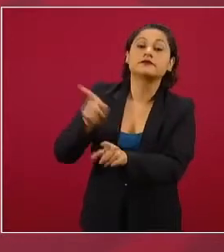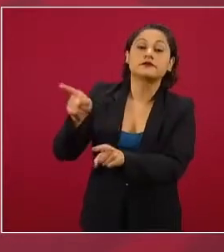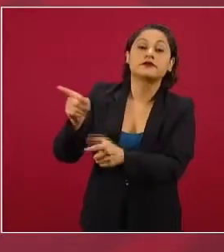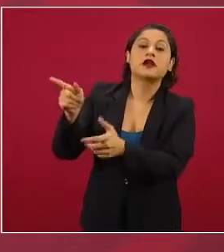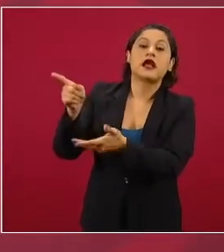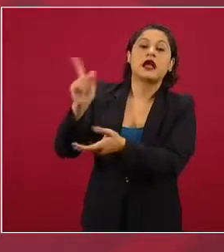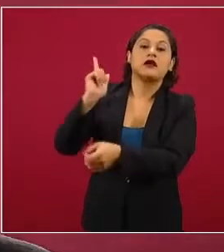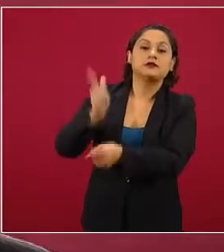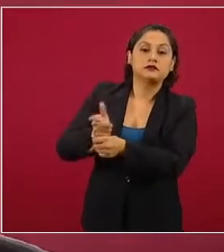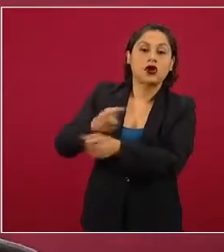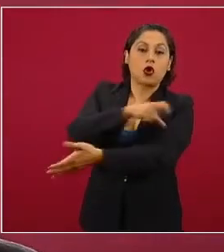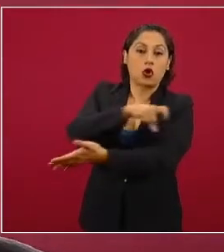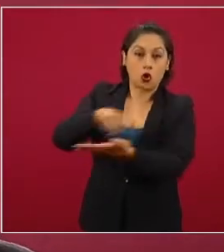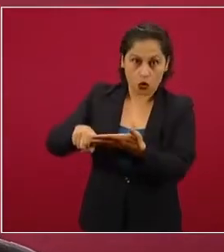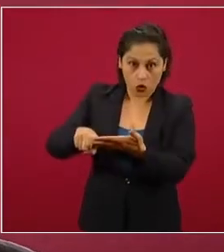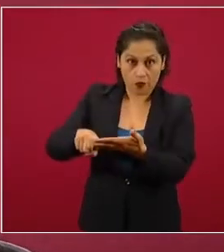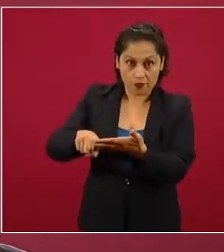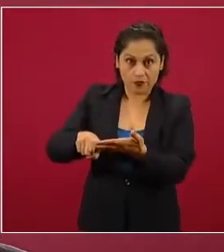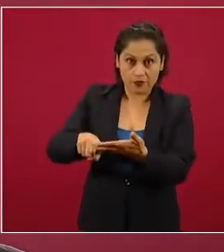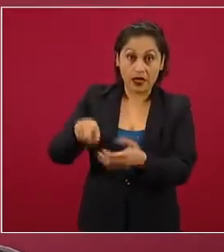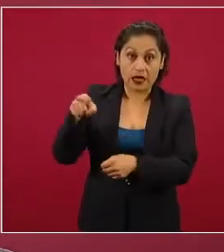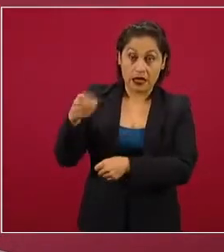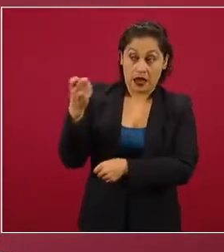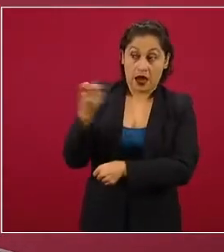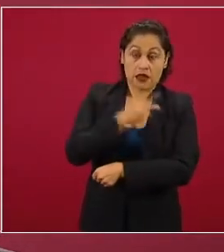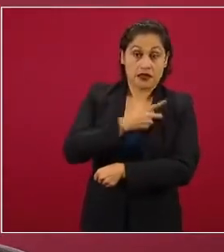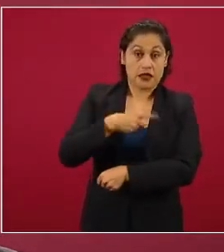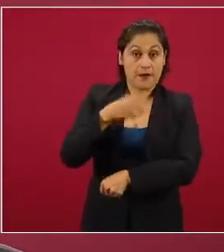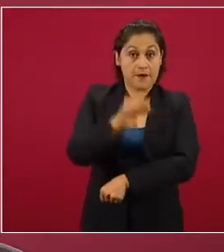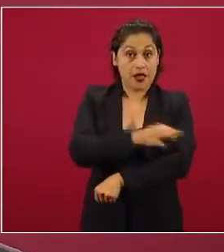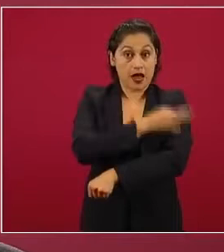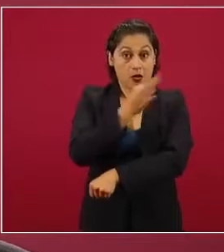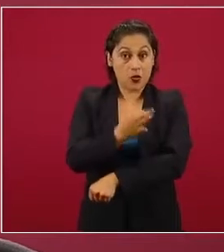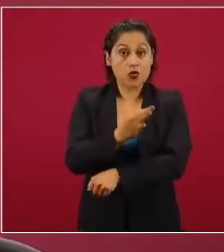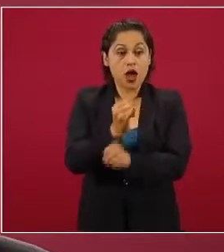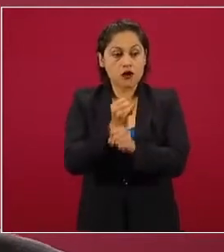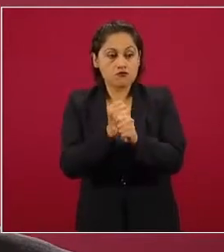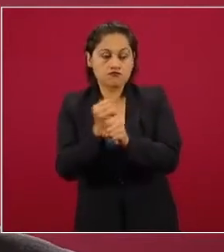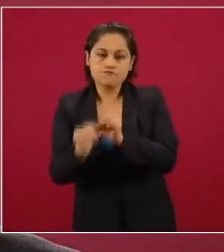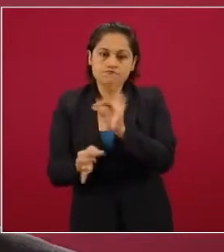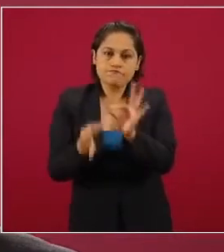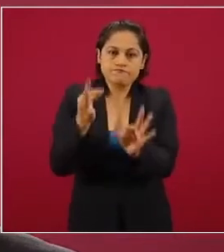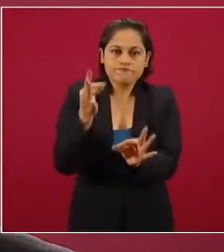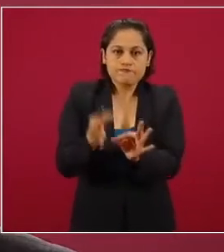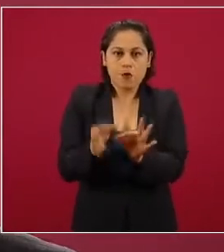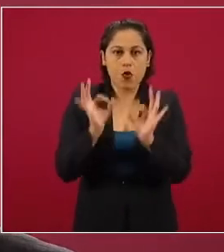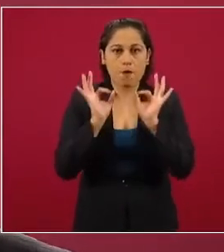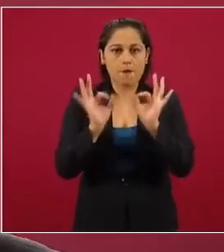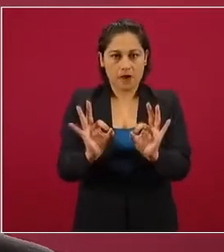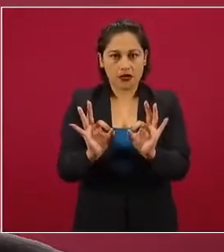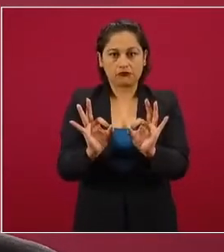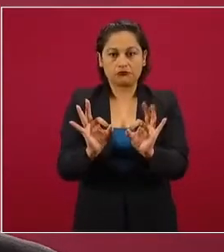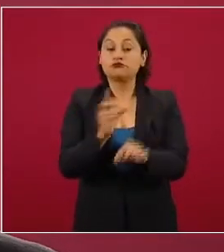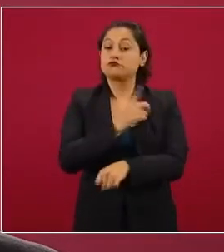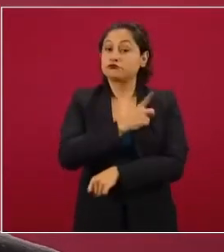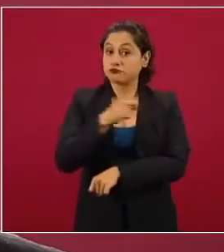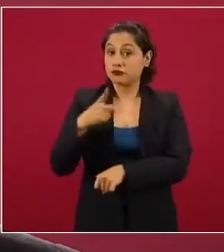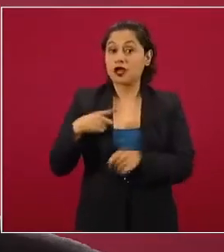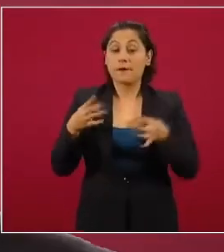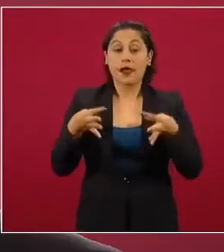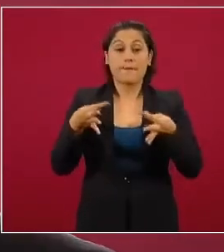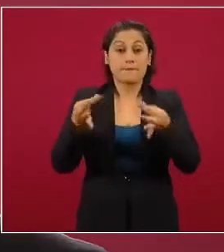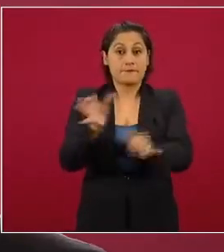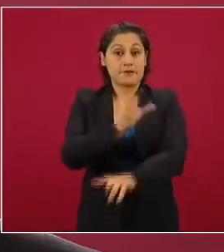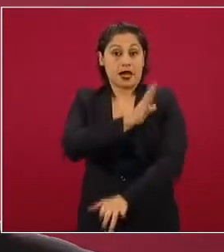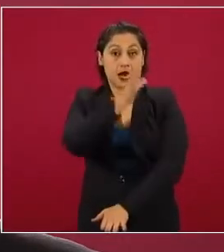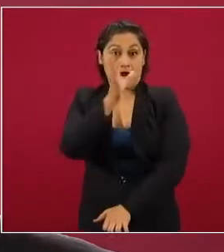esas vacunas, sustentadas científica y técnicamente, esos son los criterios. de acuerdo a las calidades técnicas que tienen las